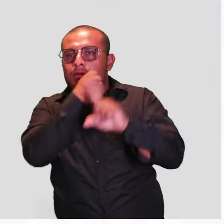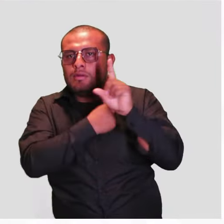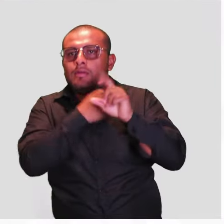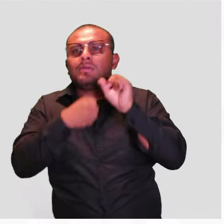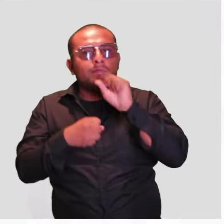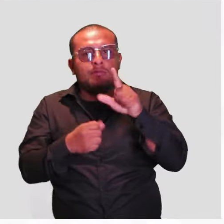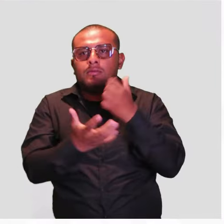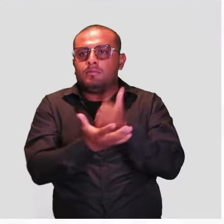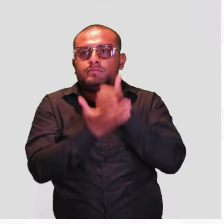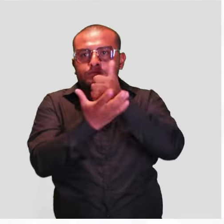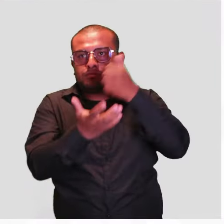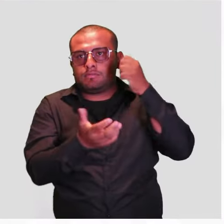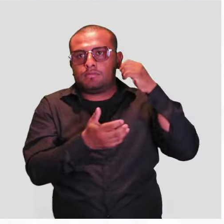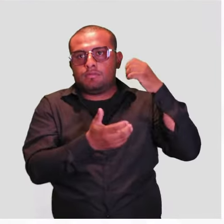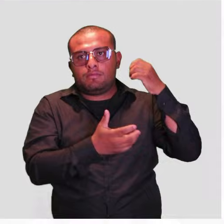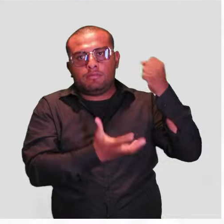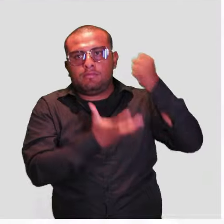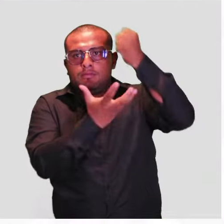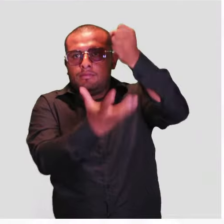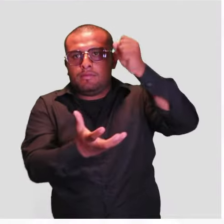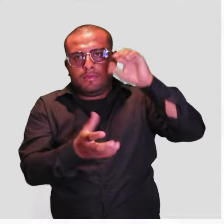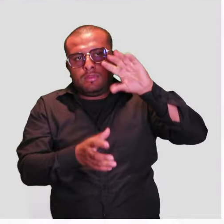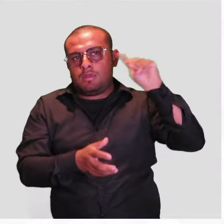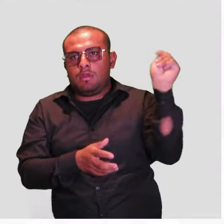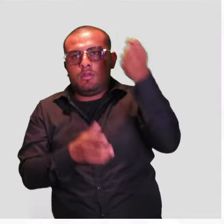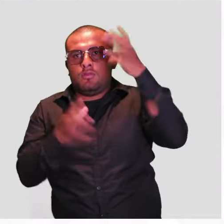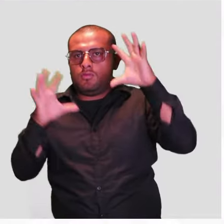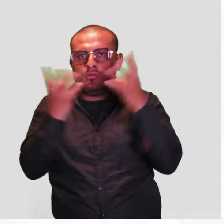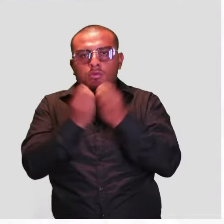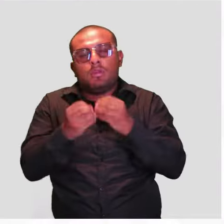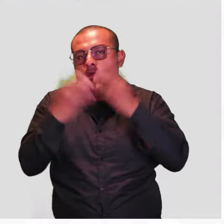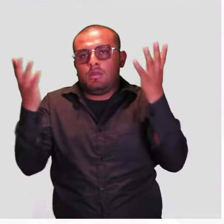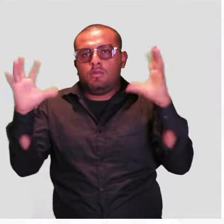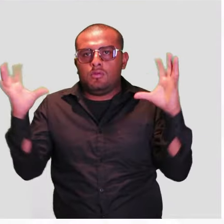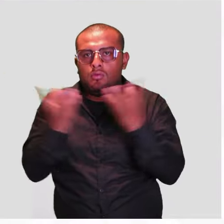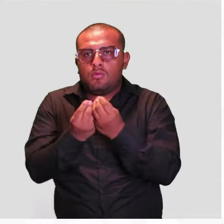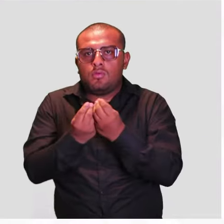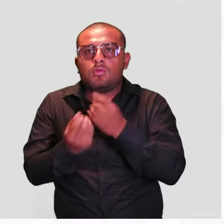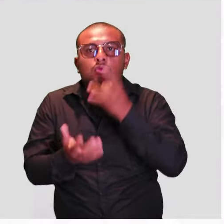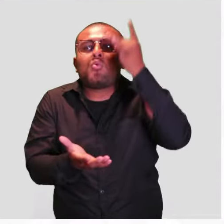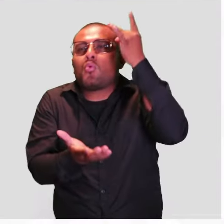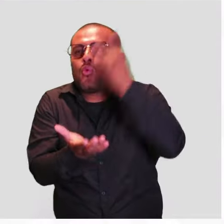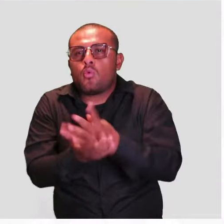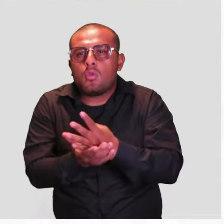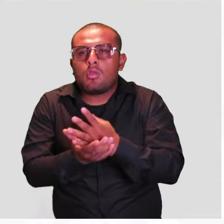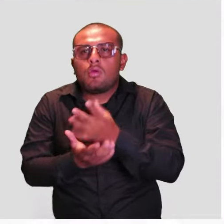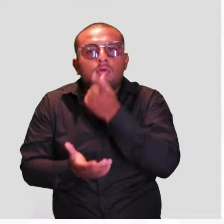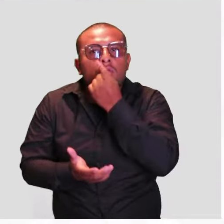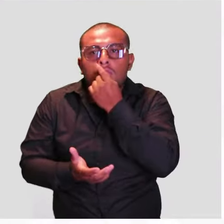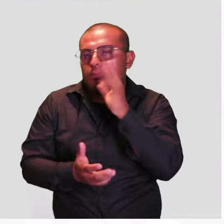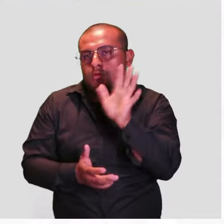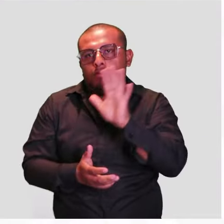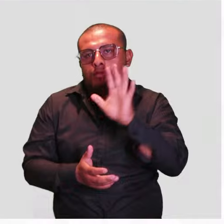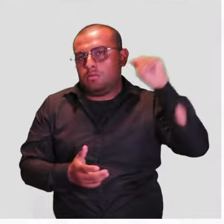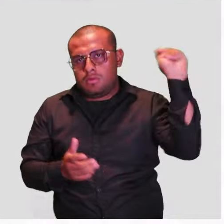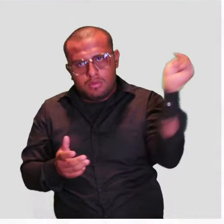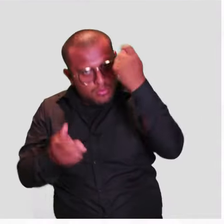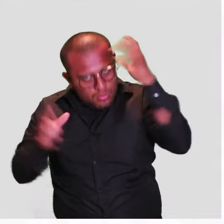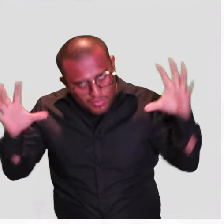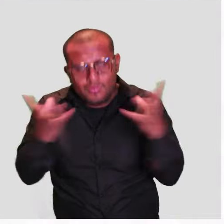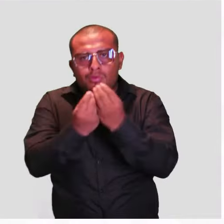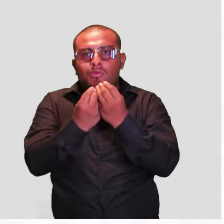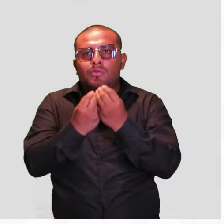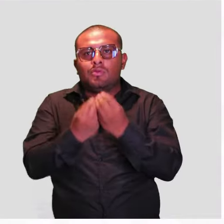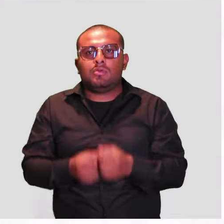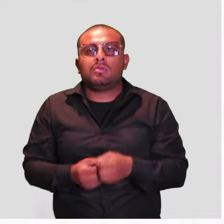que también hay que llevarlo de la mano con generar un procesamiento de datos que lleven a cabo los elementos de la policía. En obra pública planearemos la obra pública de mano